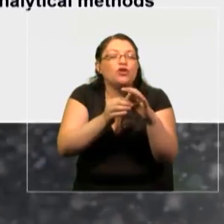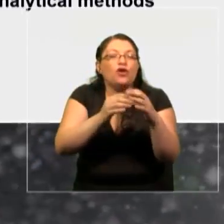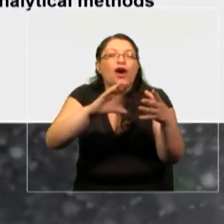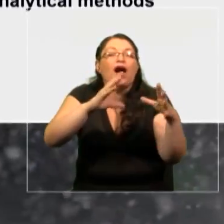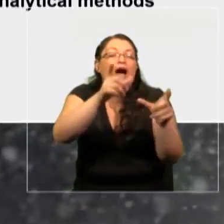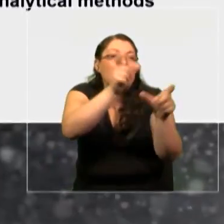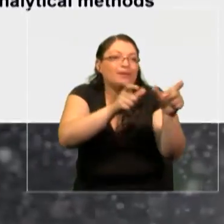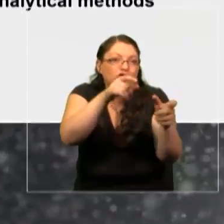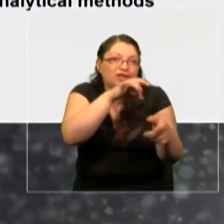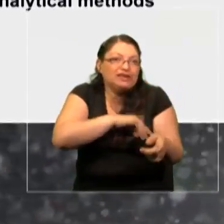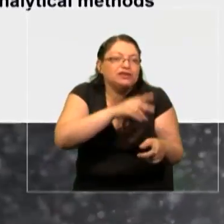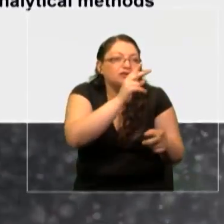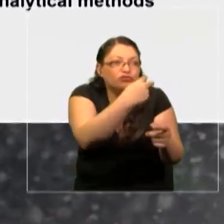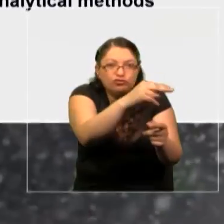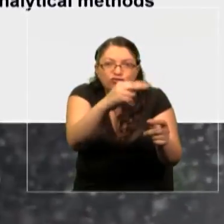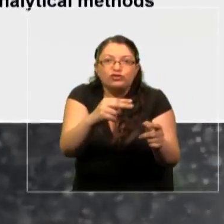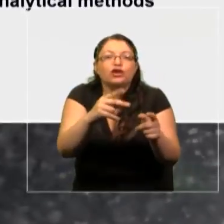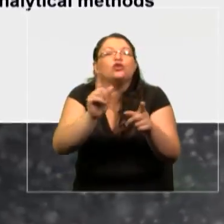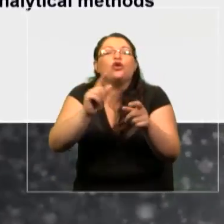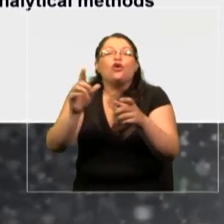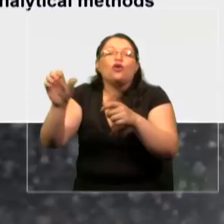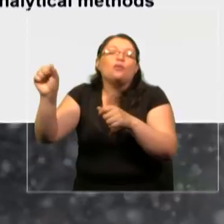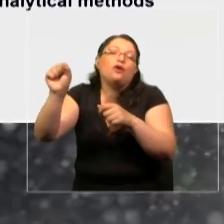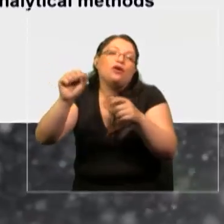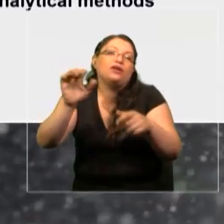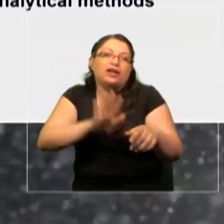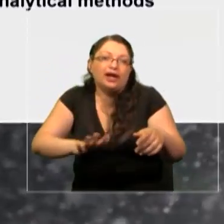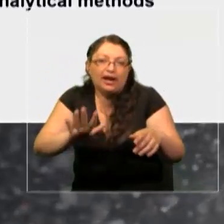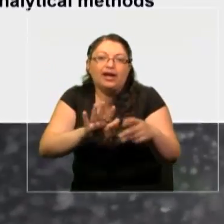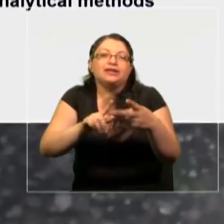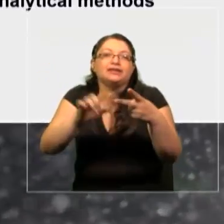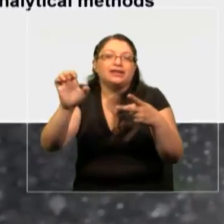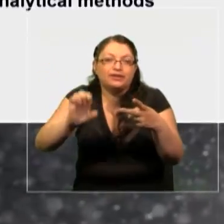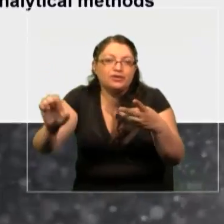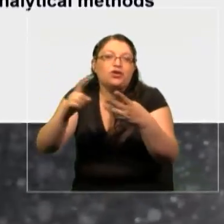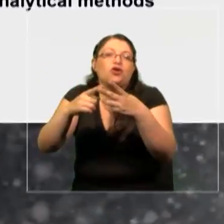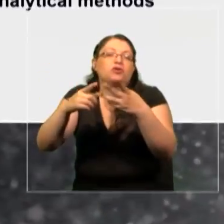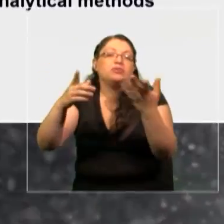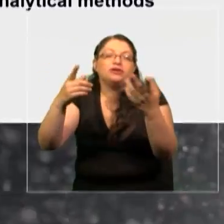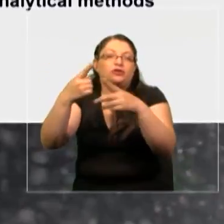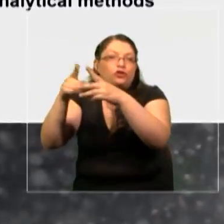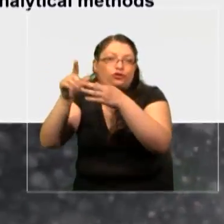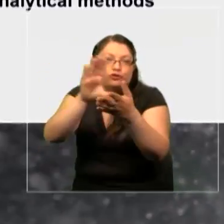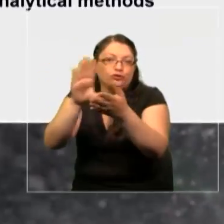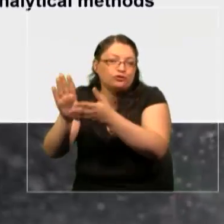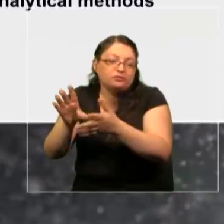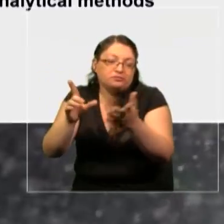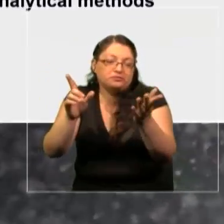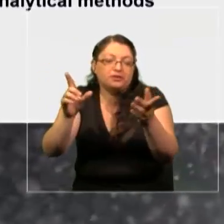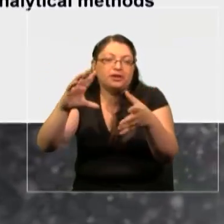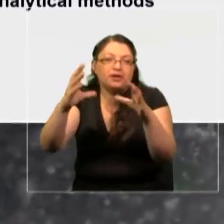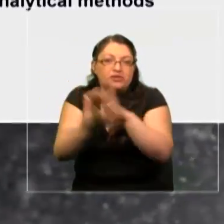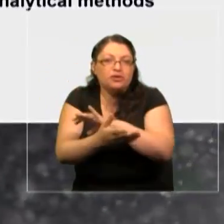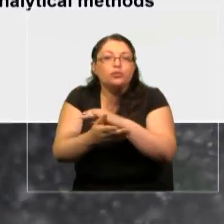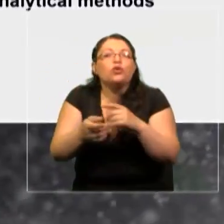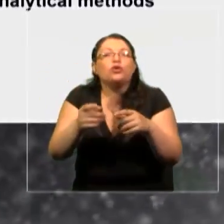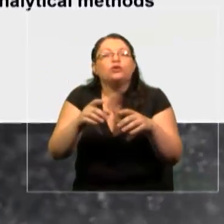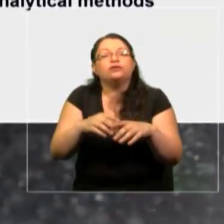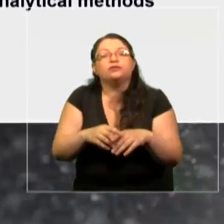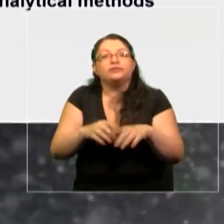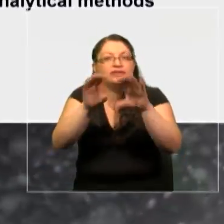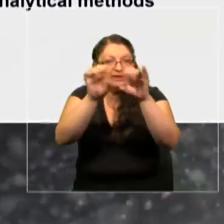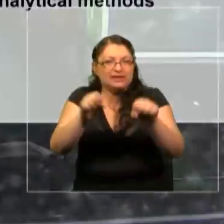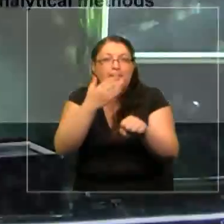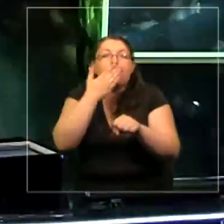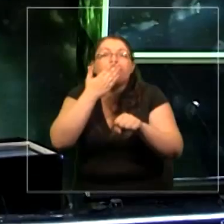población de Asia, América del Norte, Europa, África o cualquier otra parte del mundo. El mejor sistema para